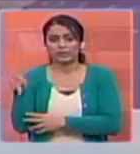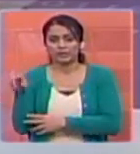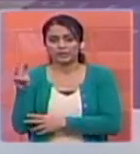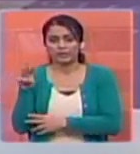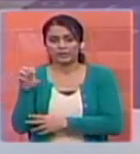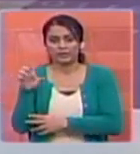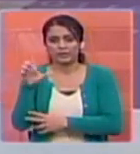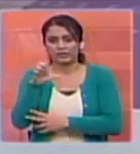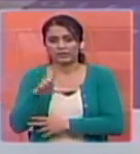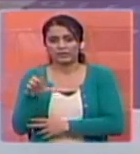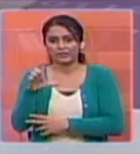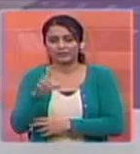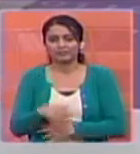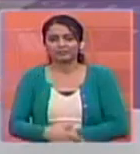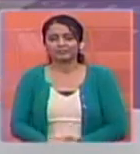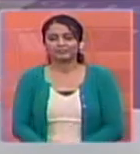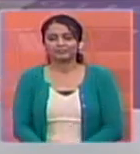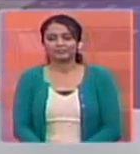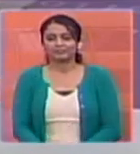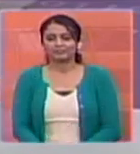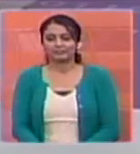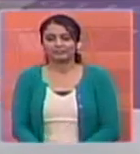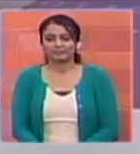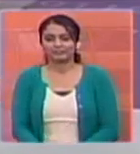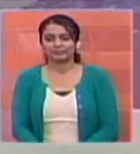que comanda el uruguayo Alfredo Arias.